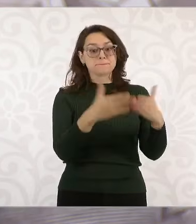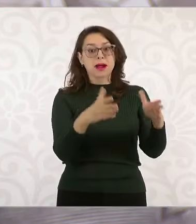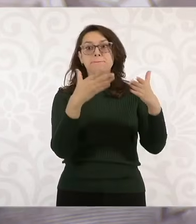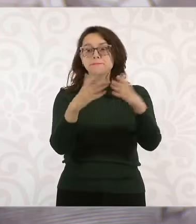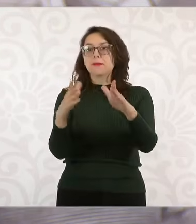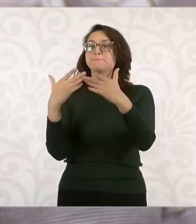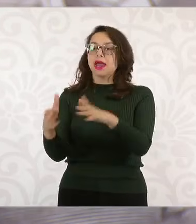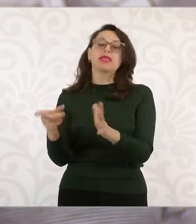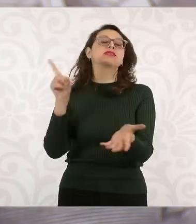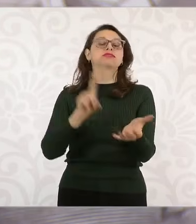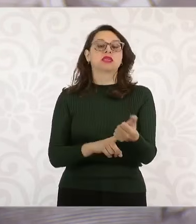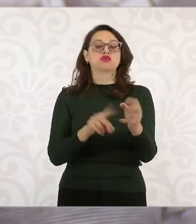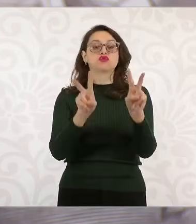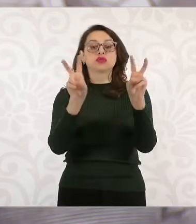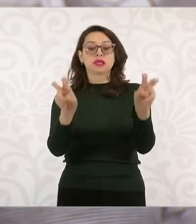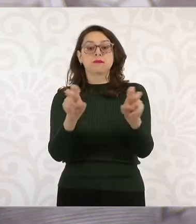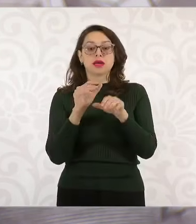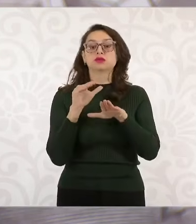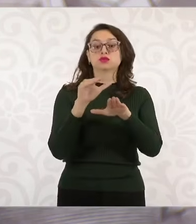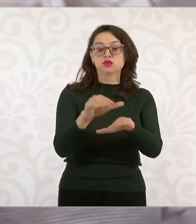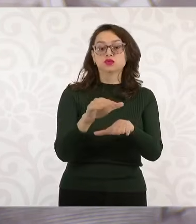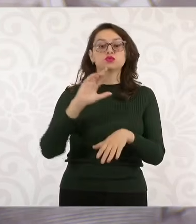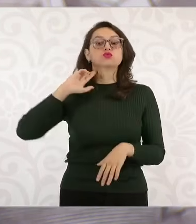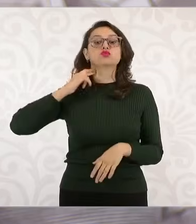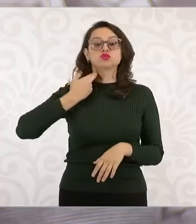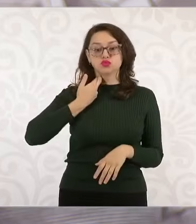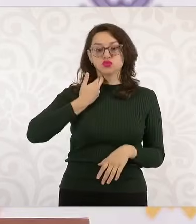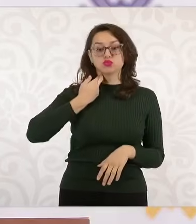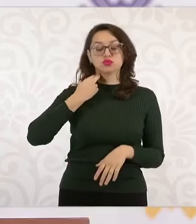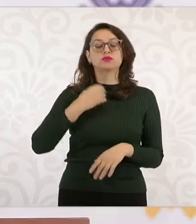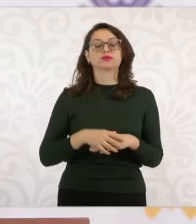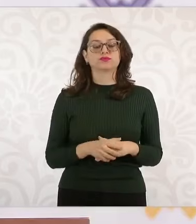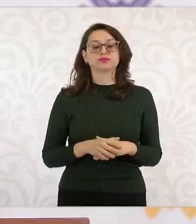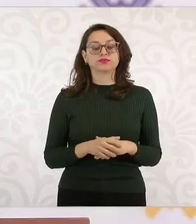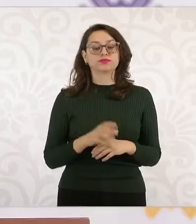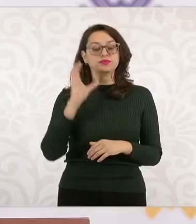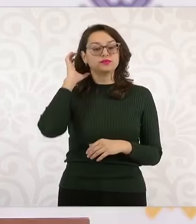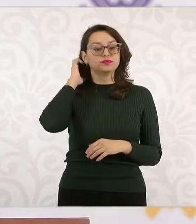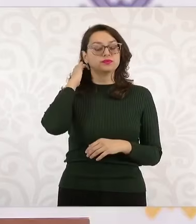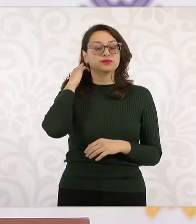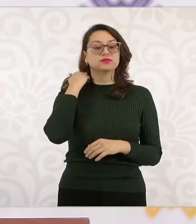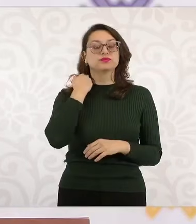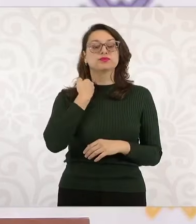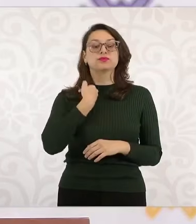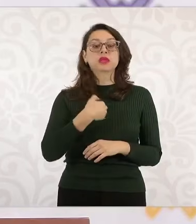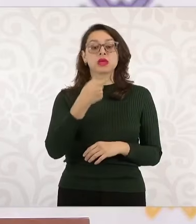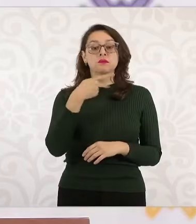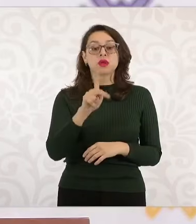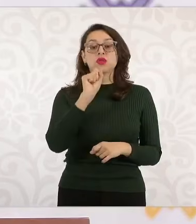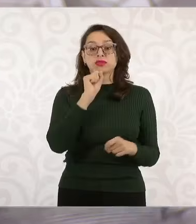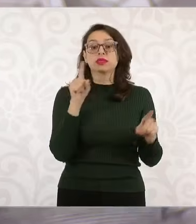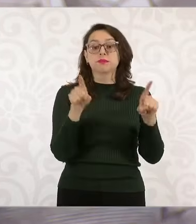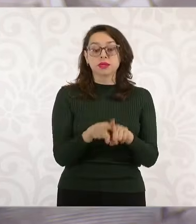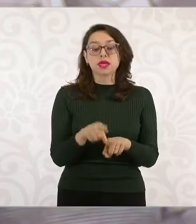ellas tienen la formación de robótica, pero también en los CONALEPs existen, en